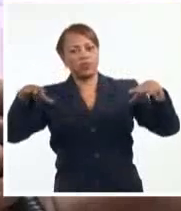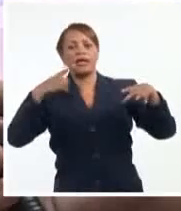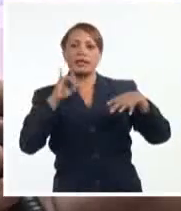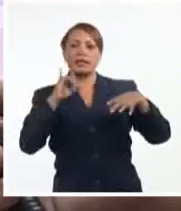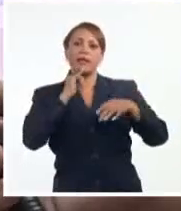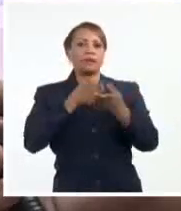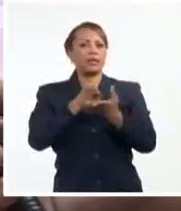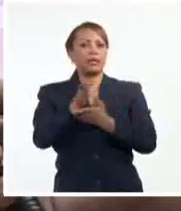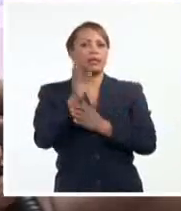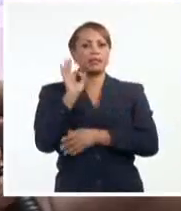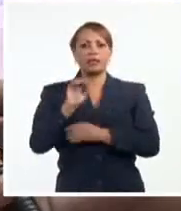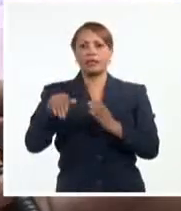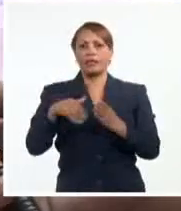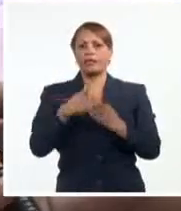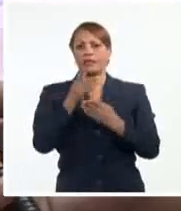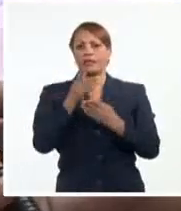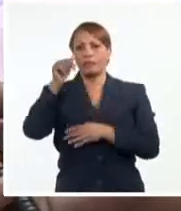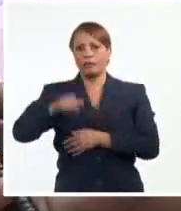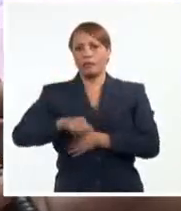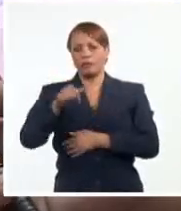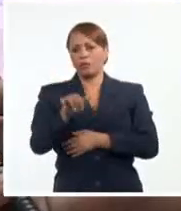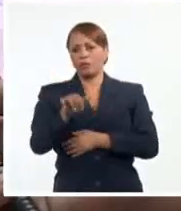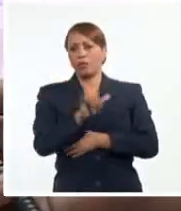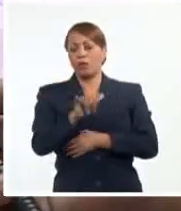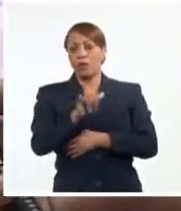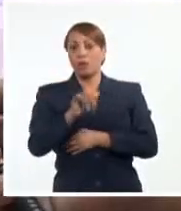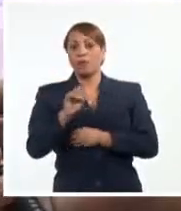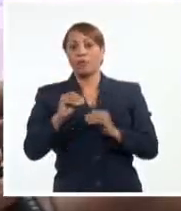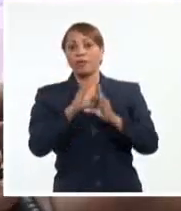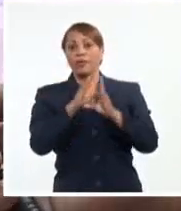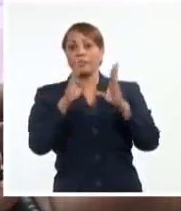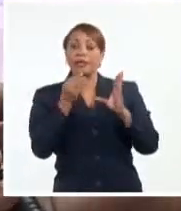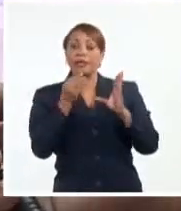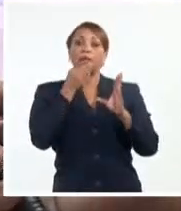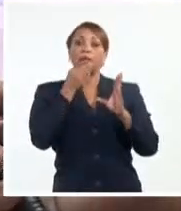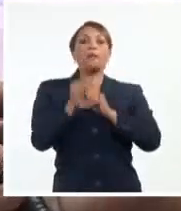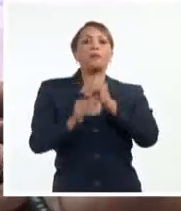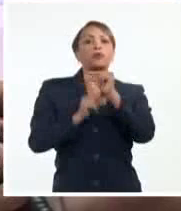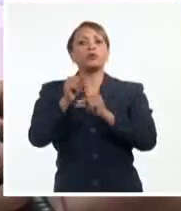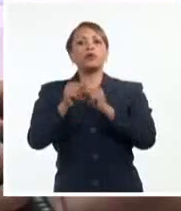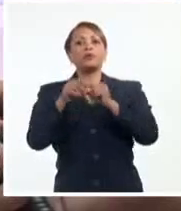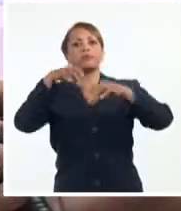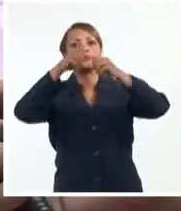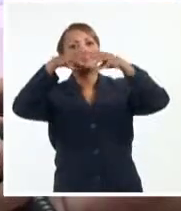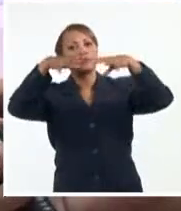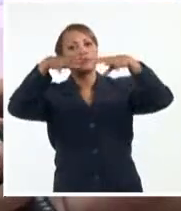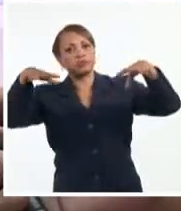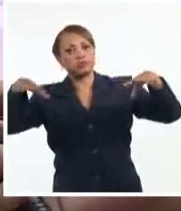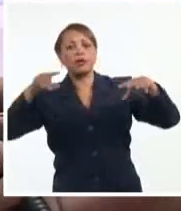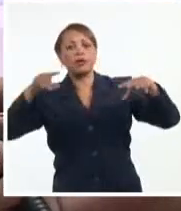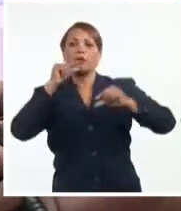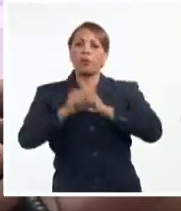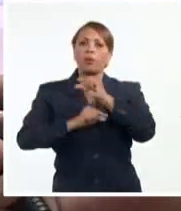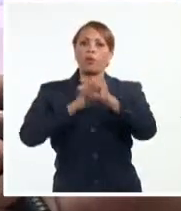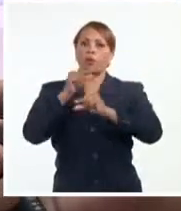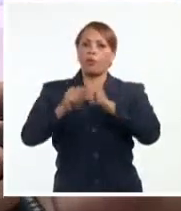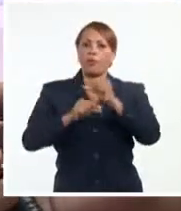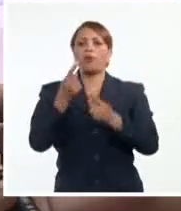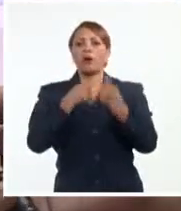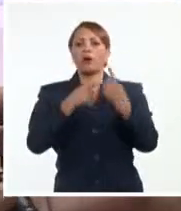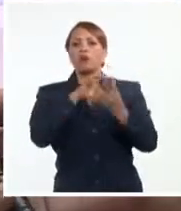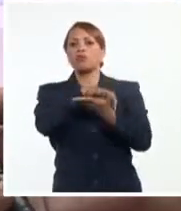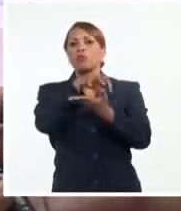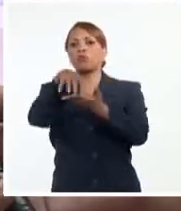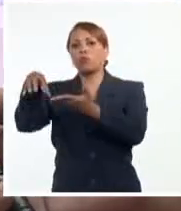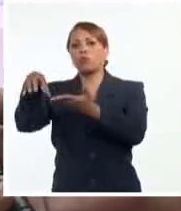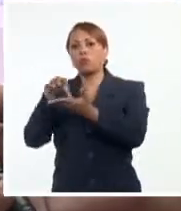se va a mantener en el día de hoy. Ya en el día debe empezar un proceso de recuperación de la disponibilidad de los emplazamientos de generación distribuida